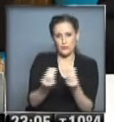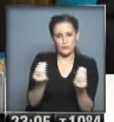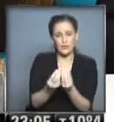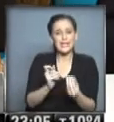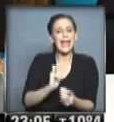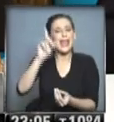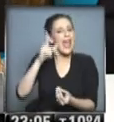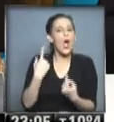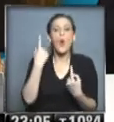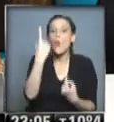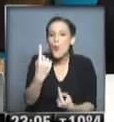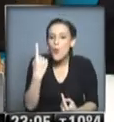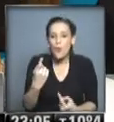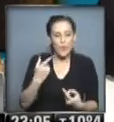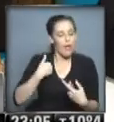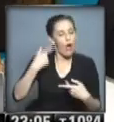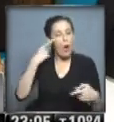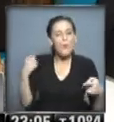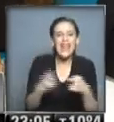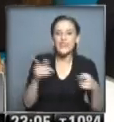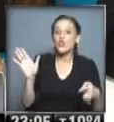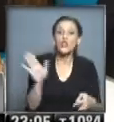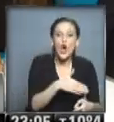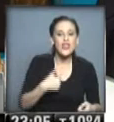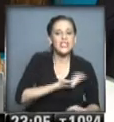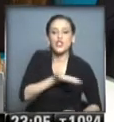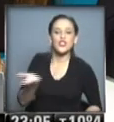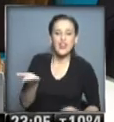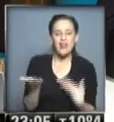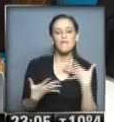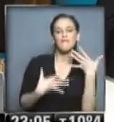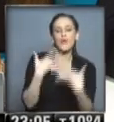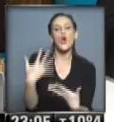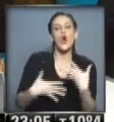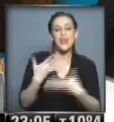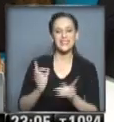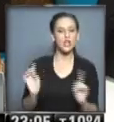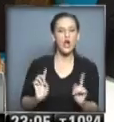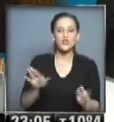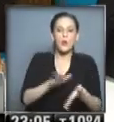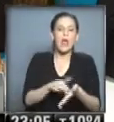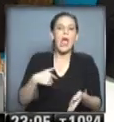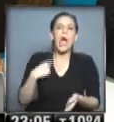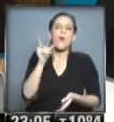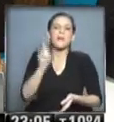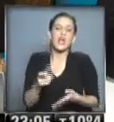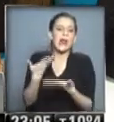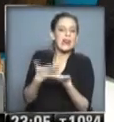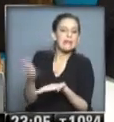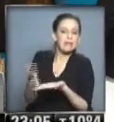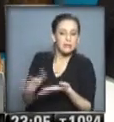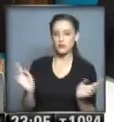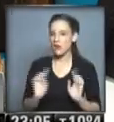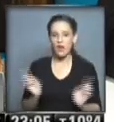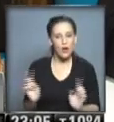que es que toda la sociedad progrese pero todas no dejar una parte afuera en el andén esperando que pase un nuevo tren